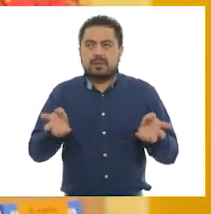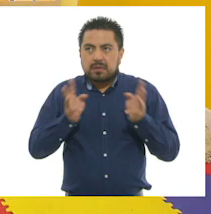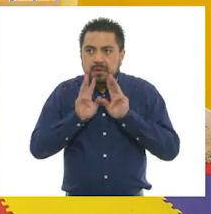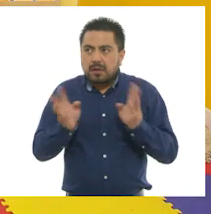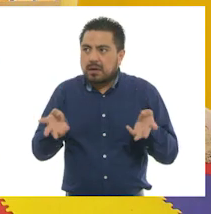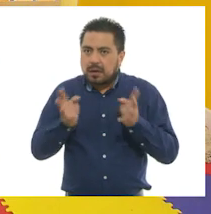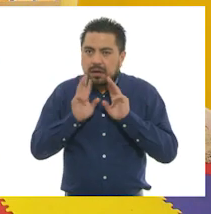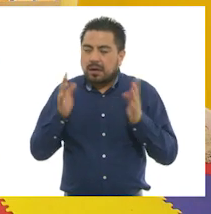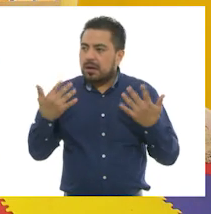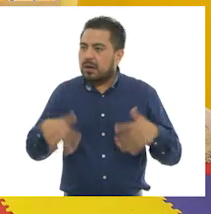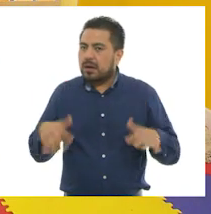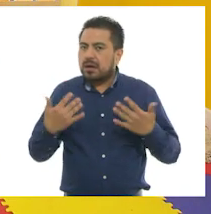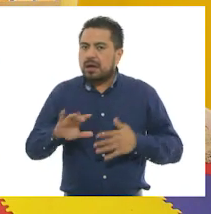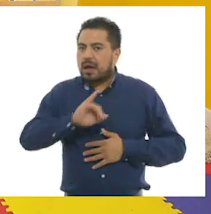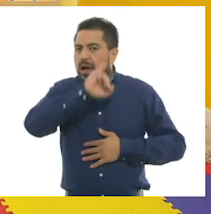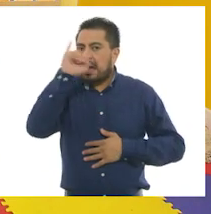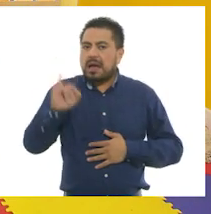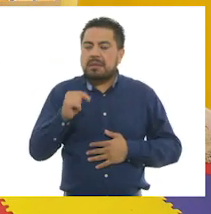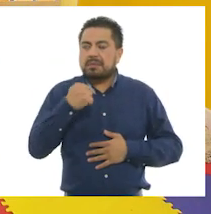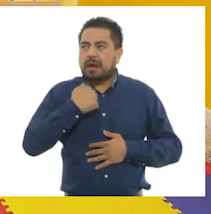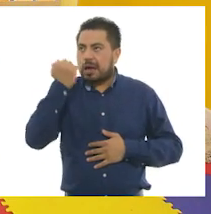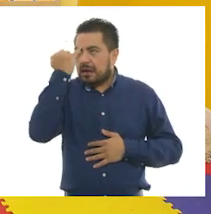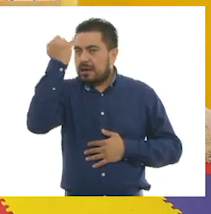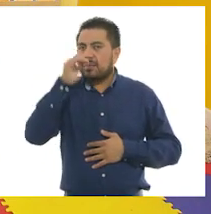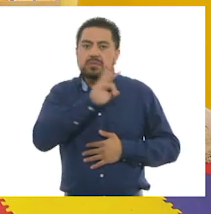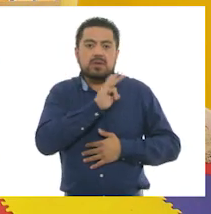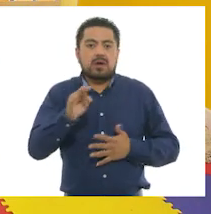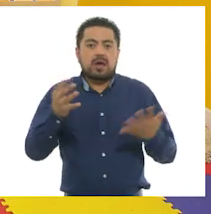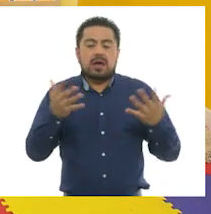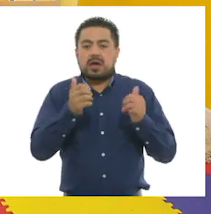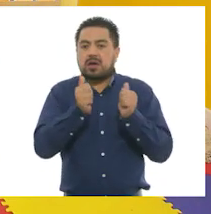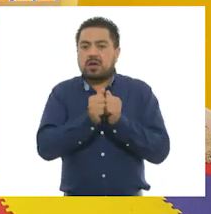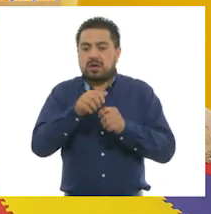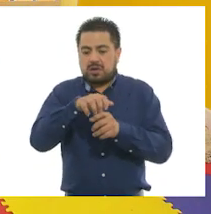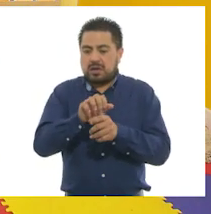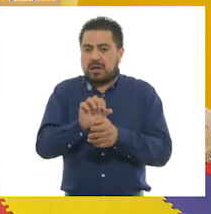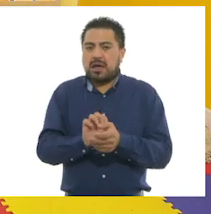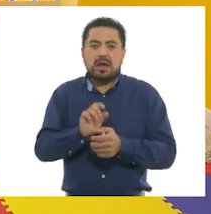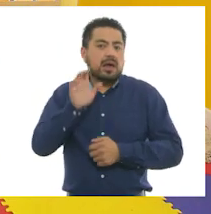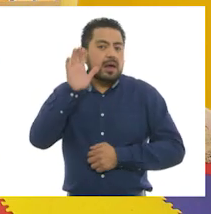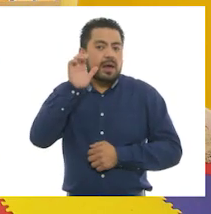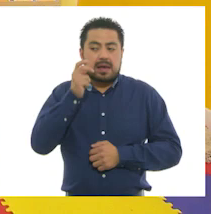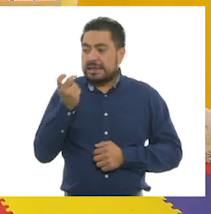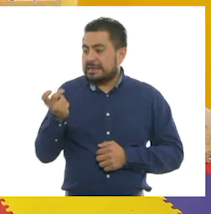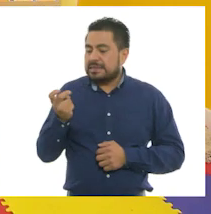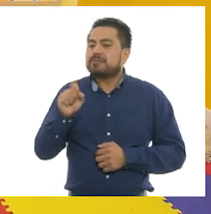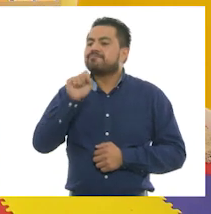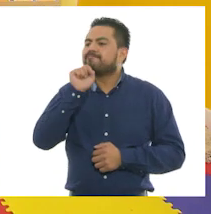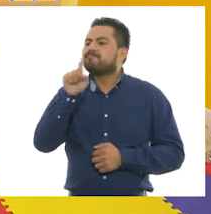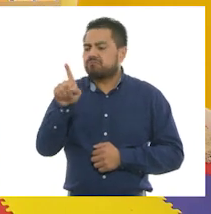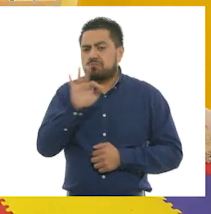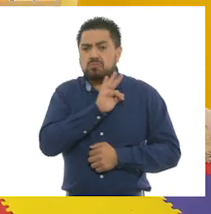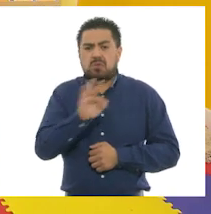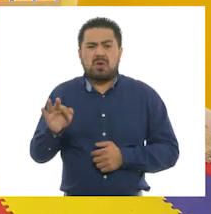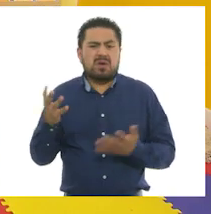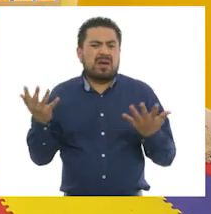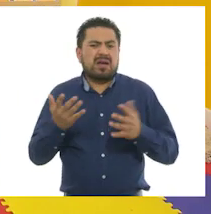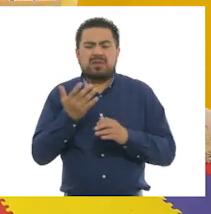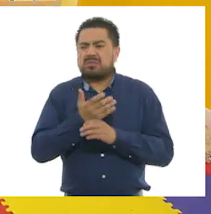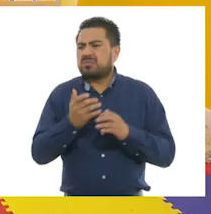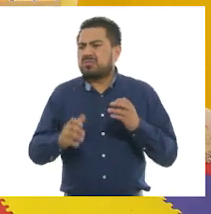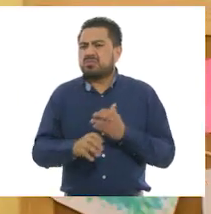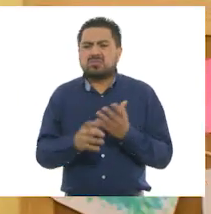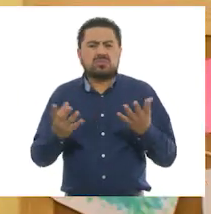¡Wow, Lili! Jamás me hubiera imaginado que se pudiera hacer eso con la cáscara de la naranja. Así es, se pueden hacer muchas